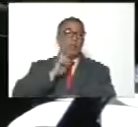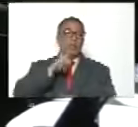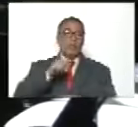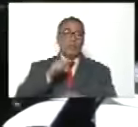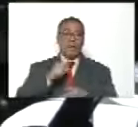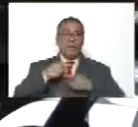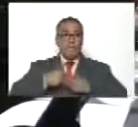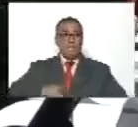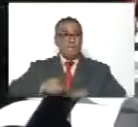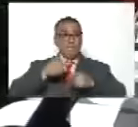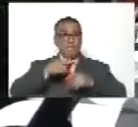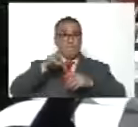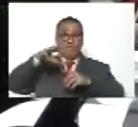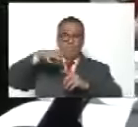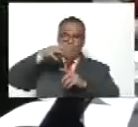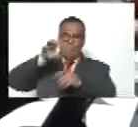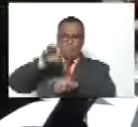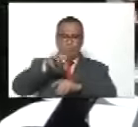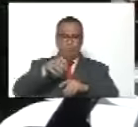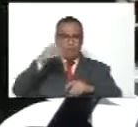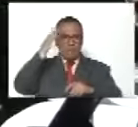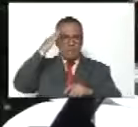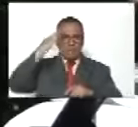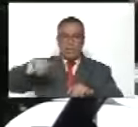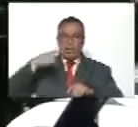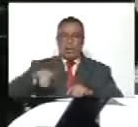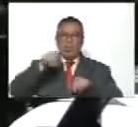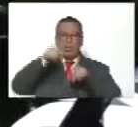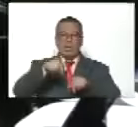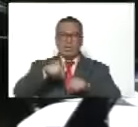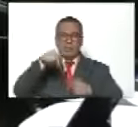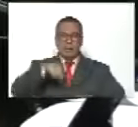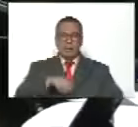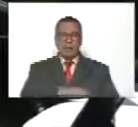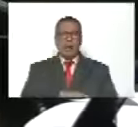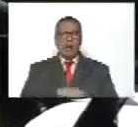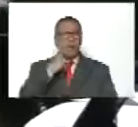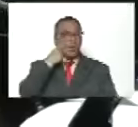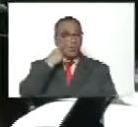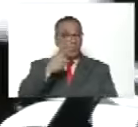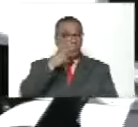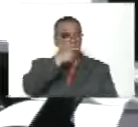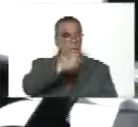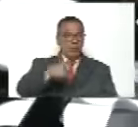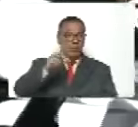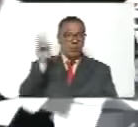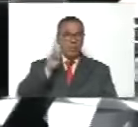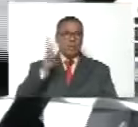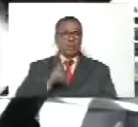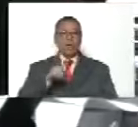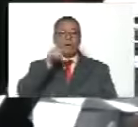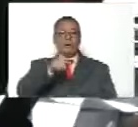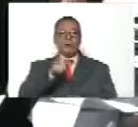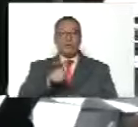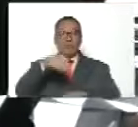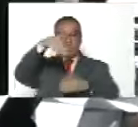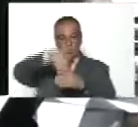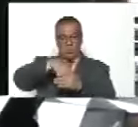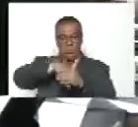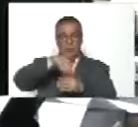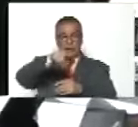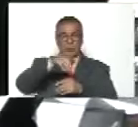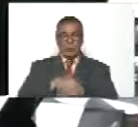un atentado con drones orquestados por la derecha que estaba enquistada aquí. ¡Ojo, pueblo de Venezuela! Vamos a una